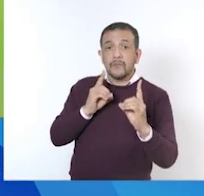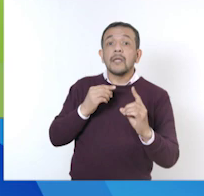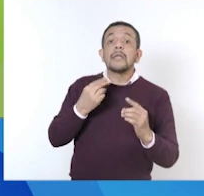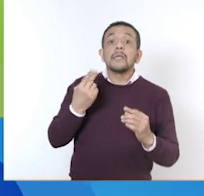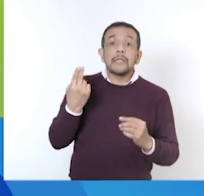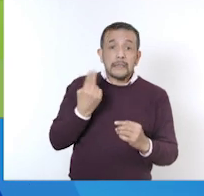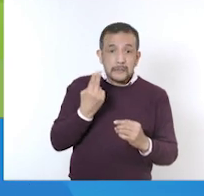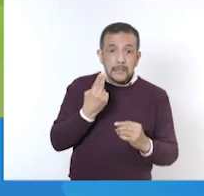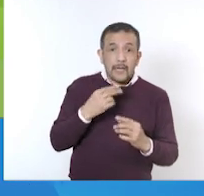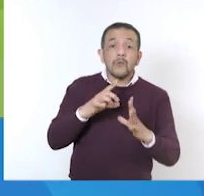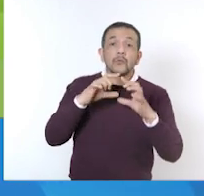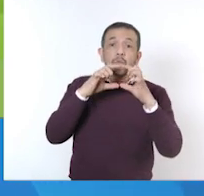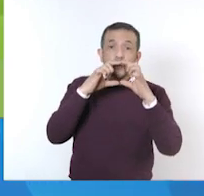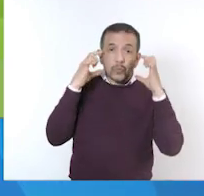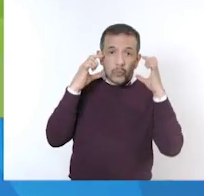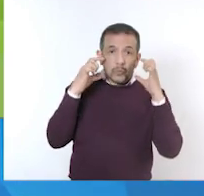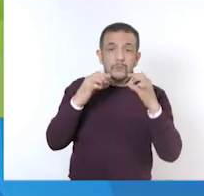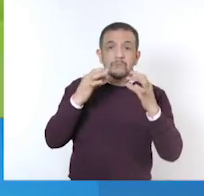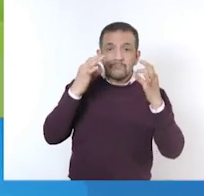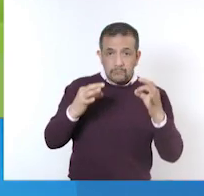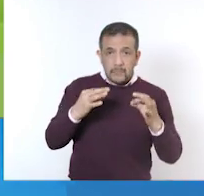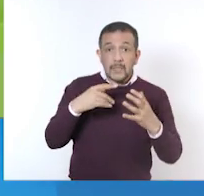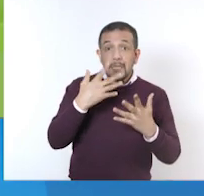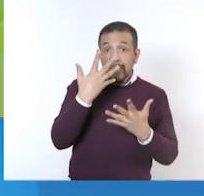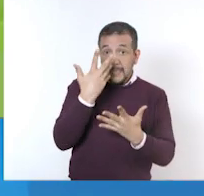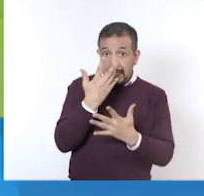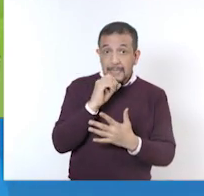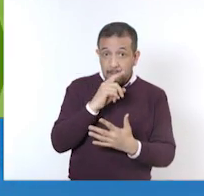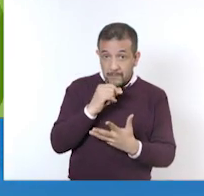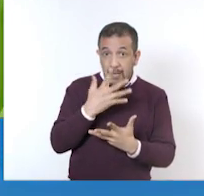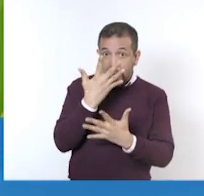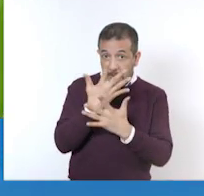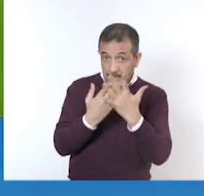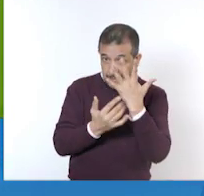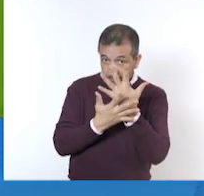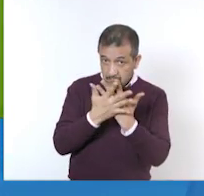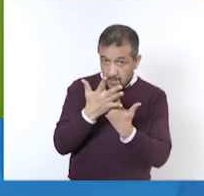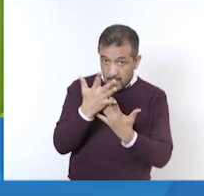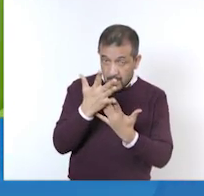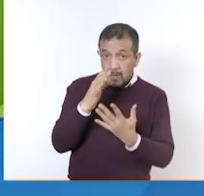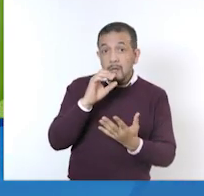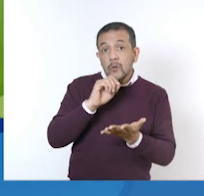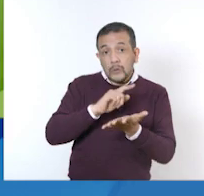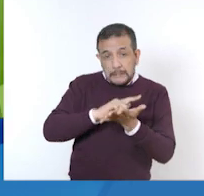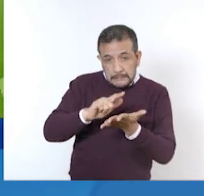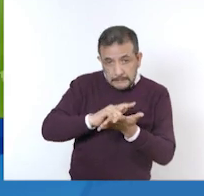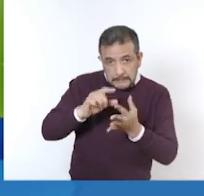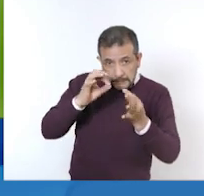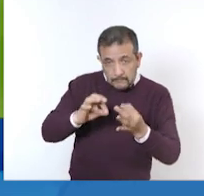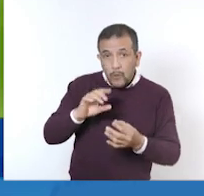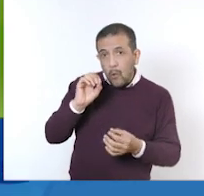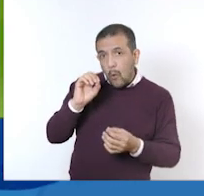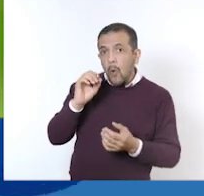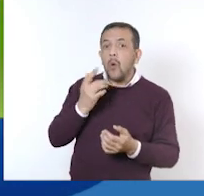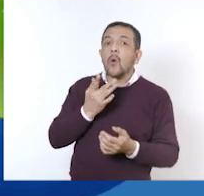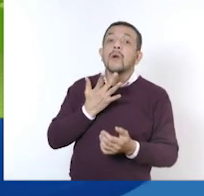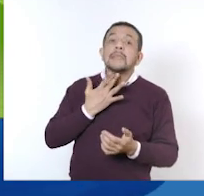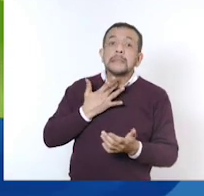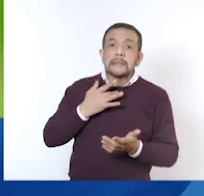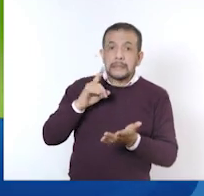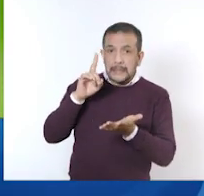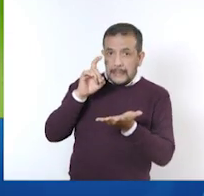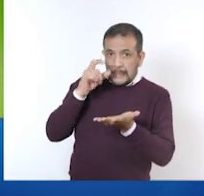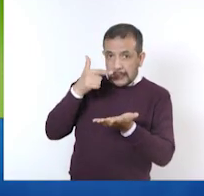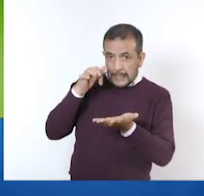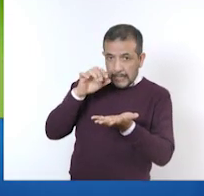alejarnos y usar bien nuestro tapabocas y lavar bien las manos o usar gel antibacterial. Ese